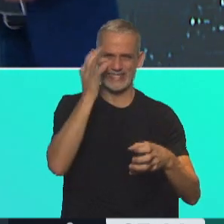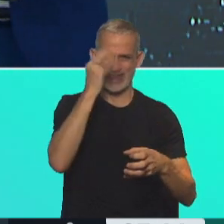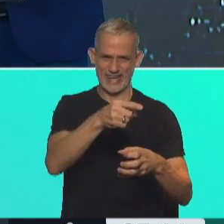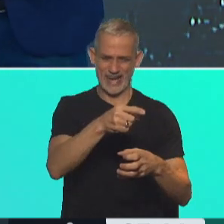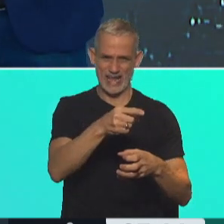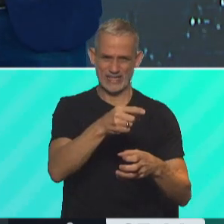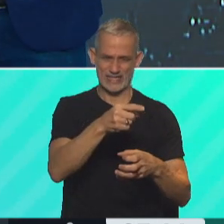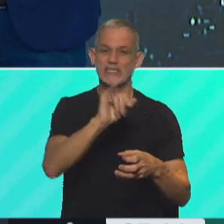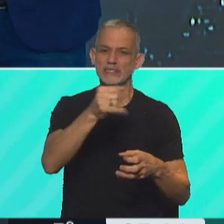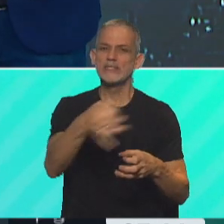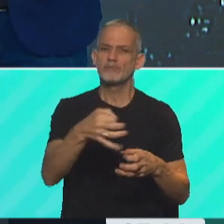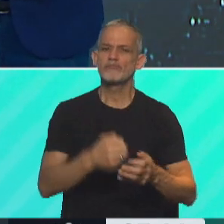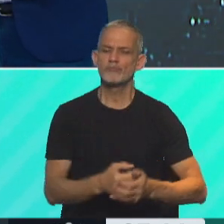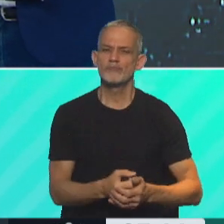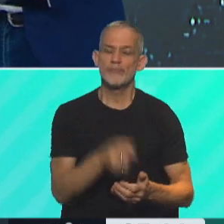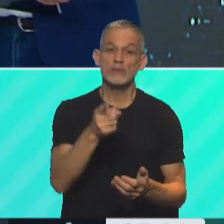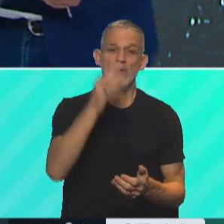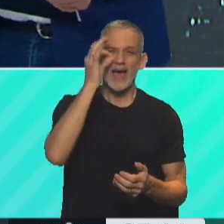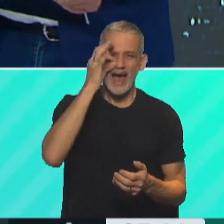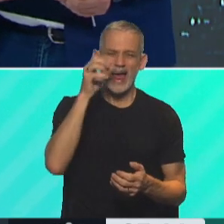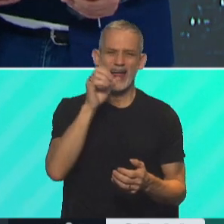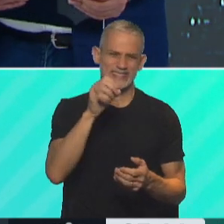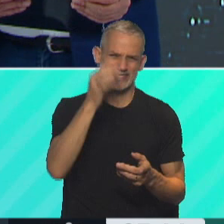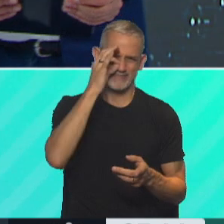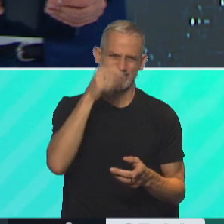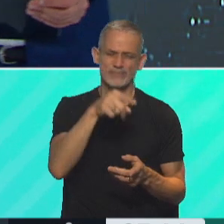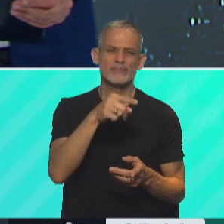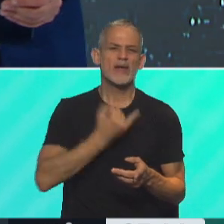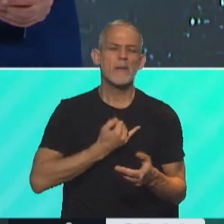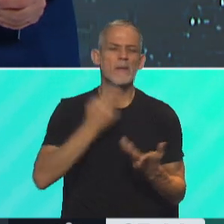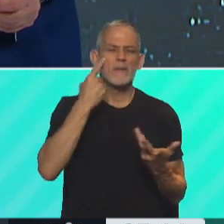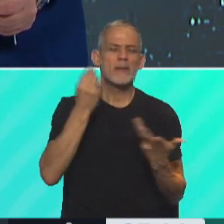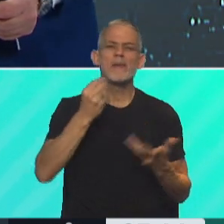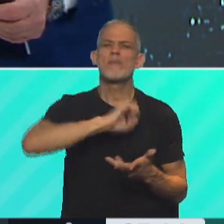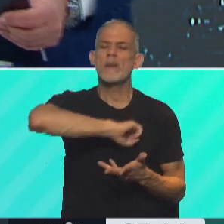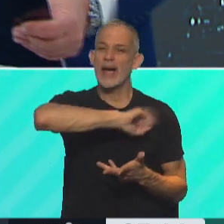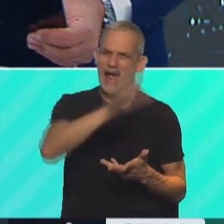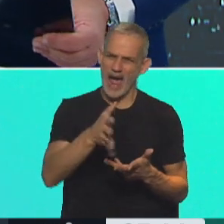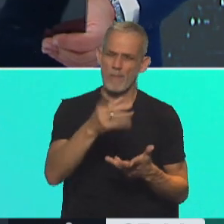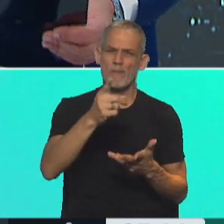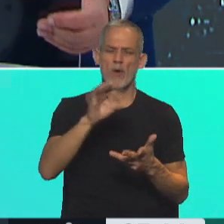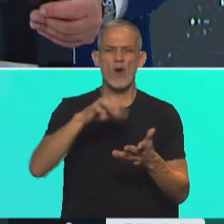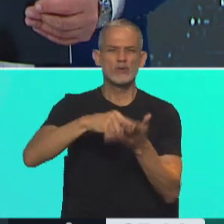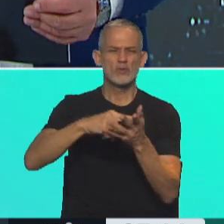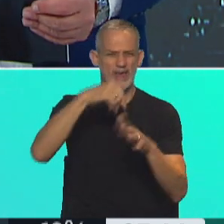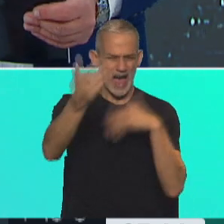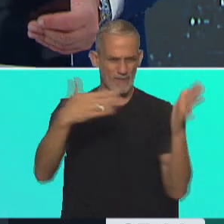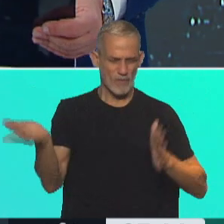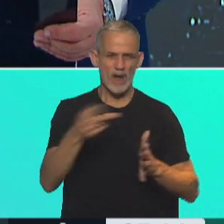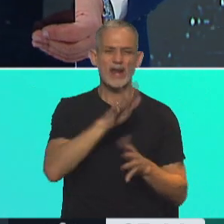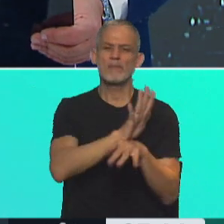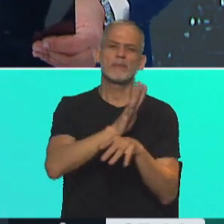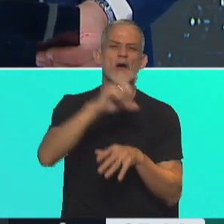¿verdad? Exactamente, es un roedor que generalmente habita las áreas rurales o periurbanas, es el conocido